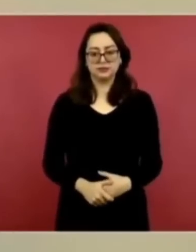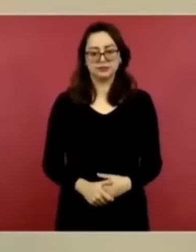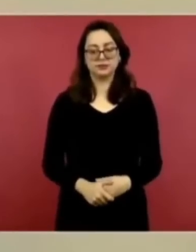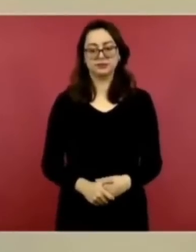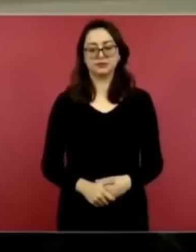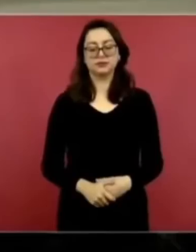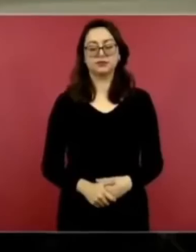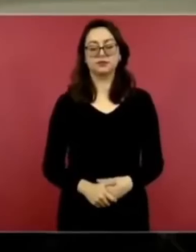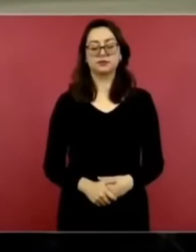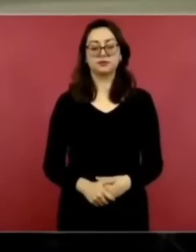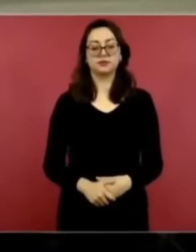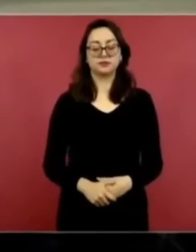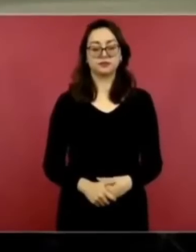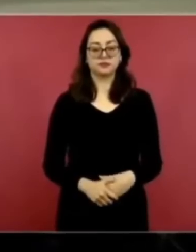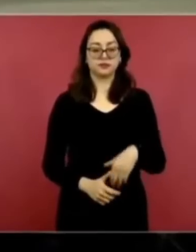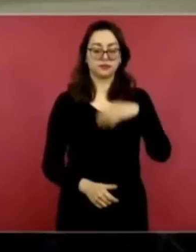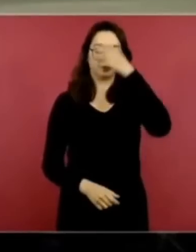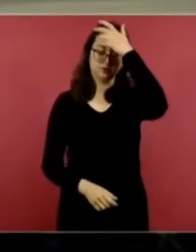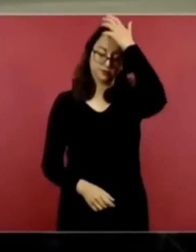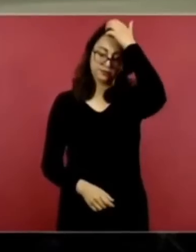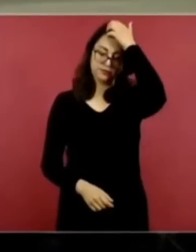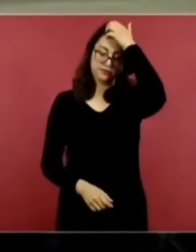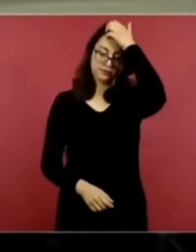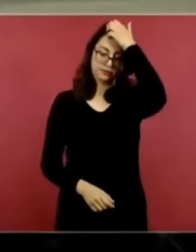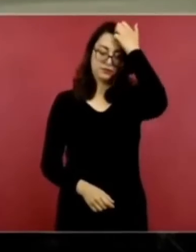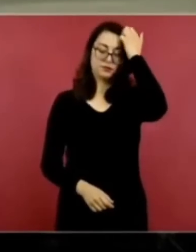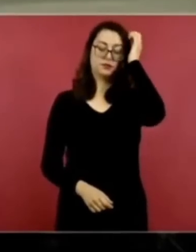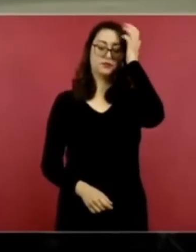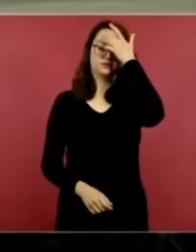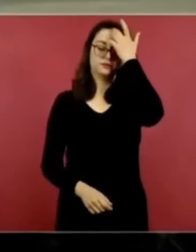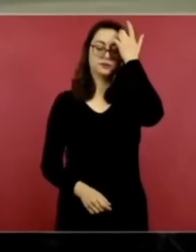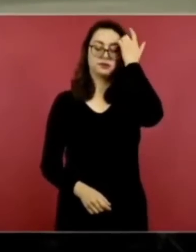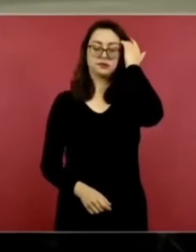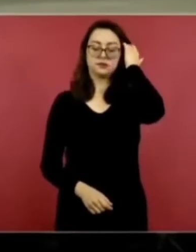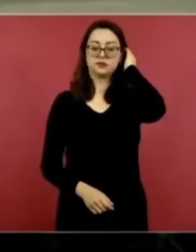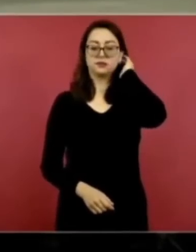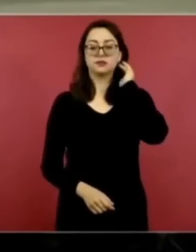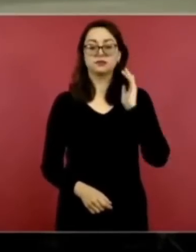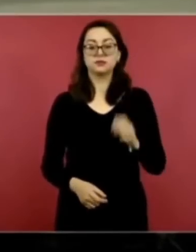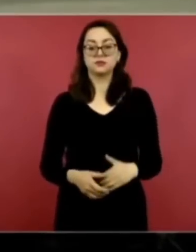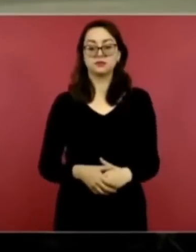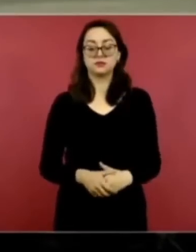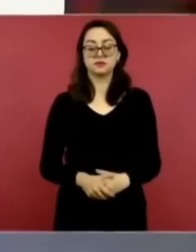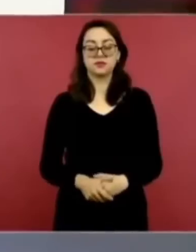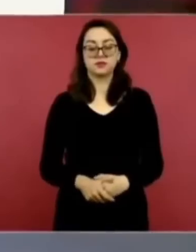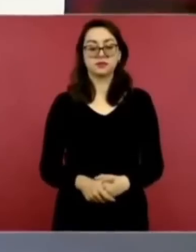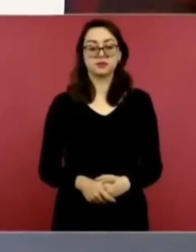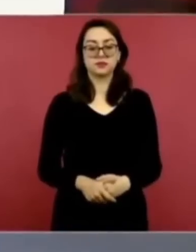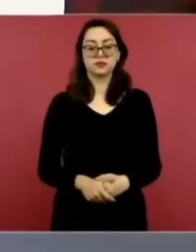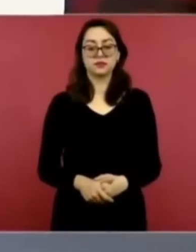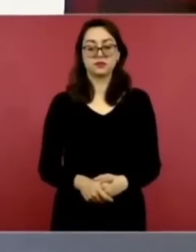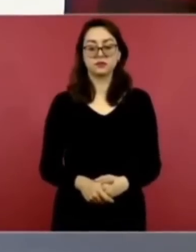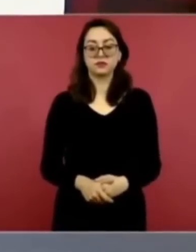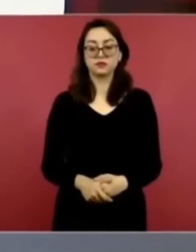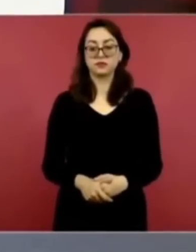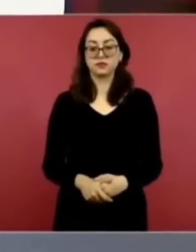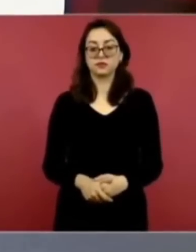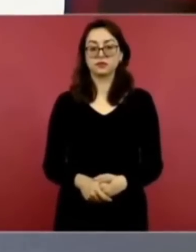Derogaron el impuesto a extracción de minerales y dieron lugar a la privatización de unidades y plantas